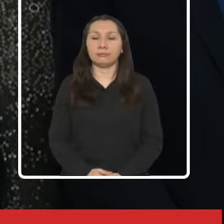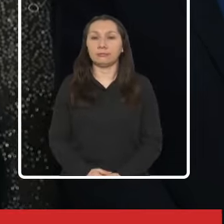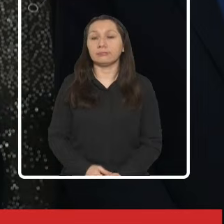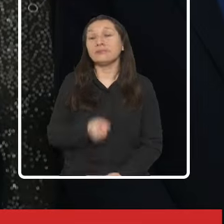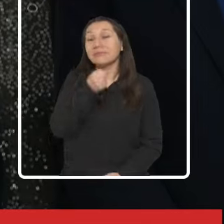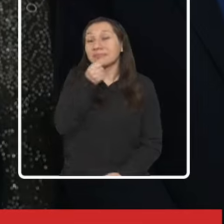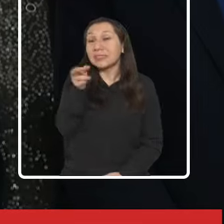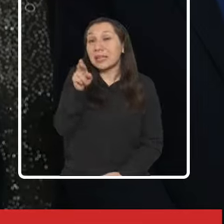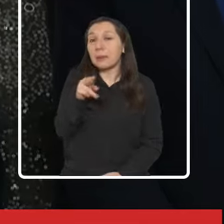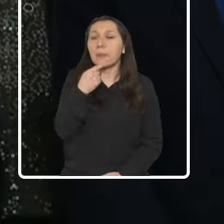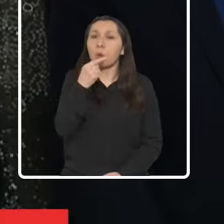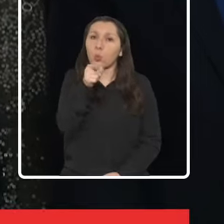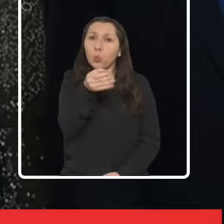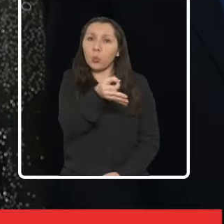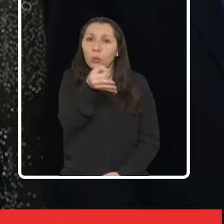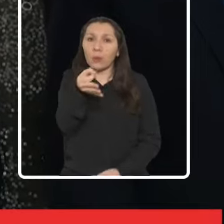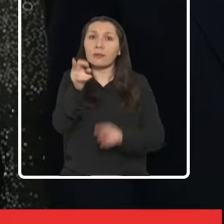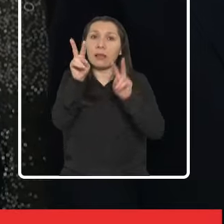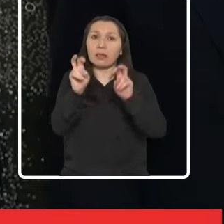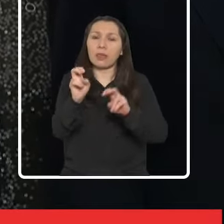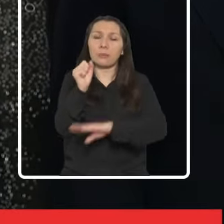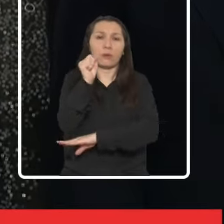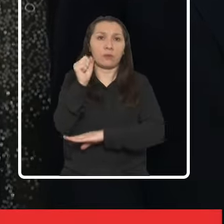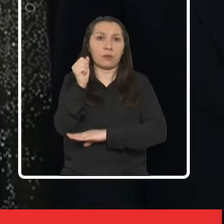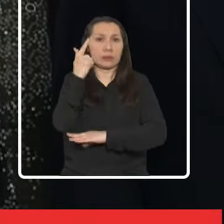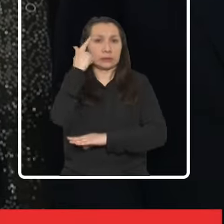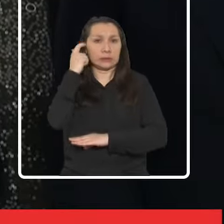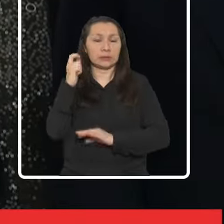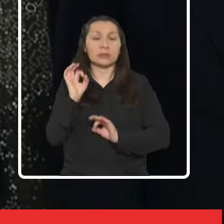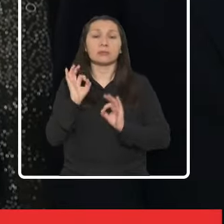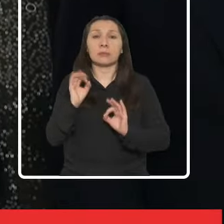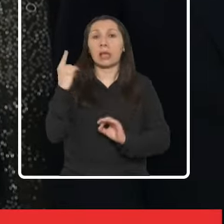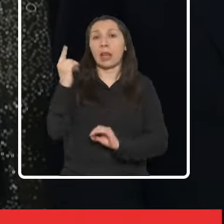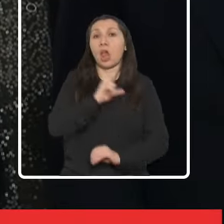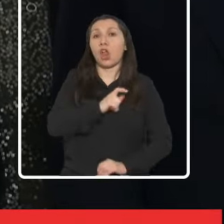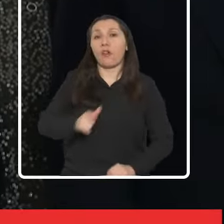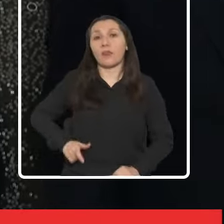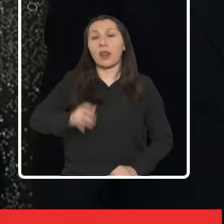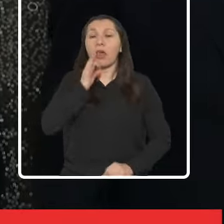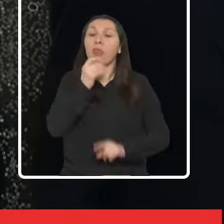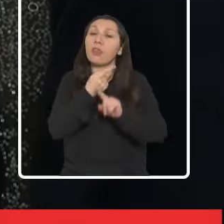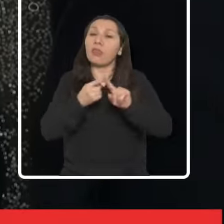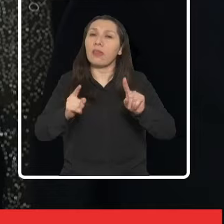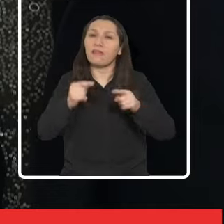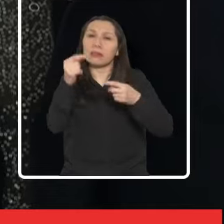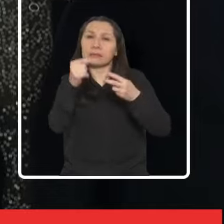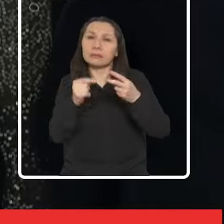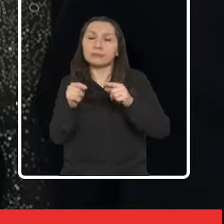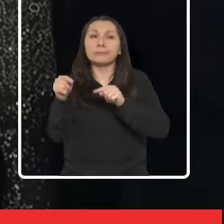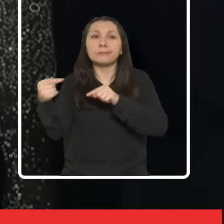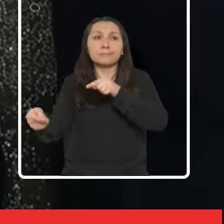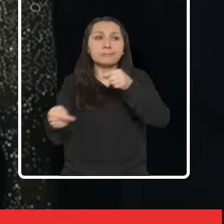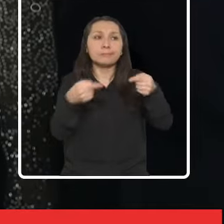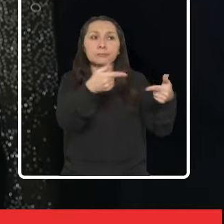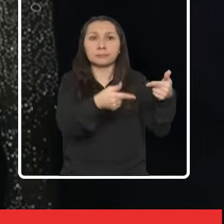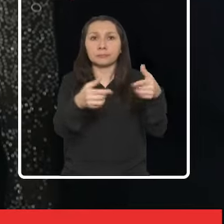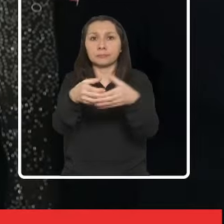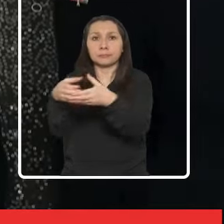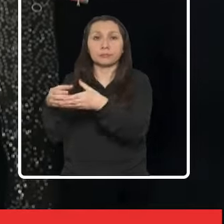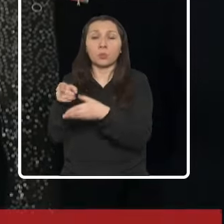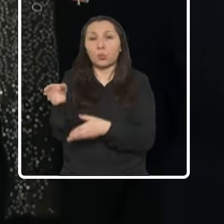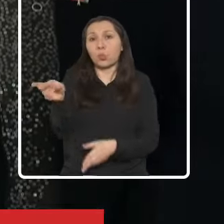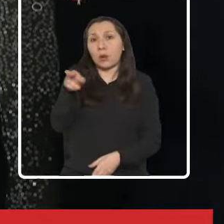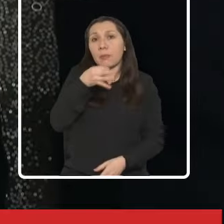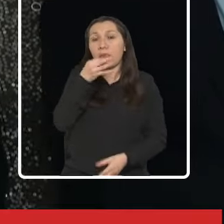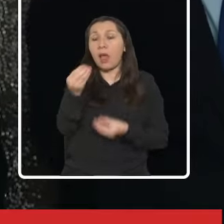Quiero insistir en que usted decía que esto es un tema de principios, porque generalmente el gobierno plantea que hay diferencias puntuales con uno u otro partido, pero usted ha sido enfático